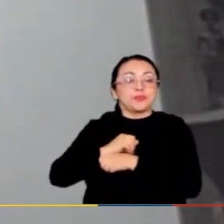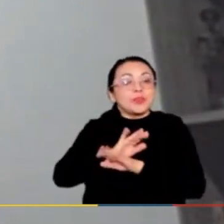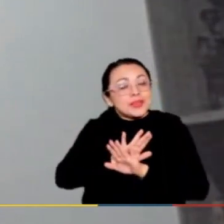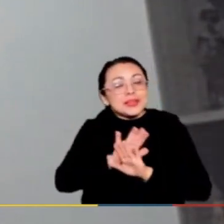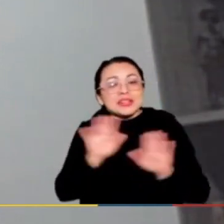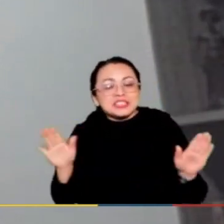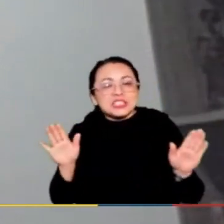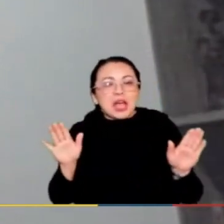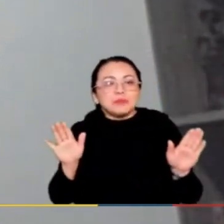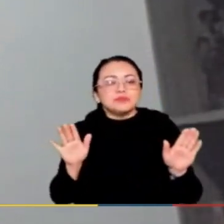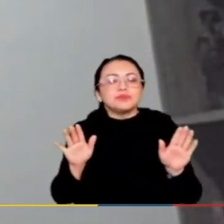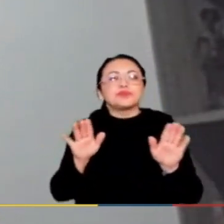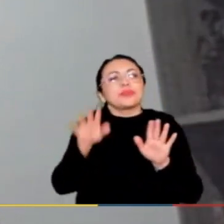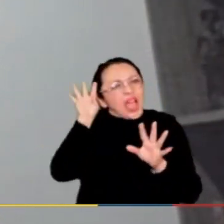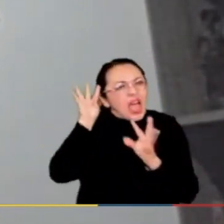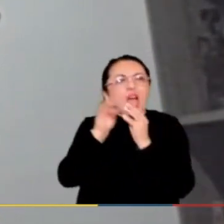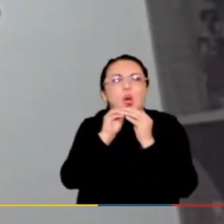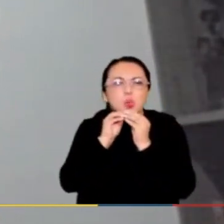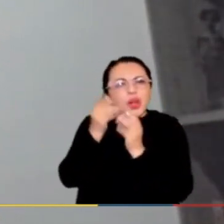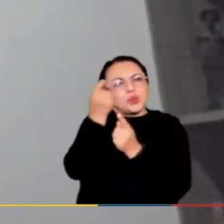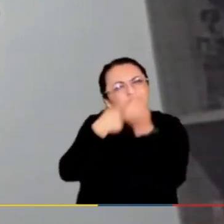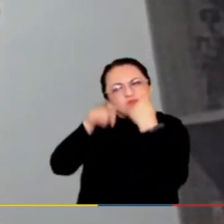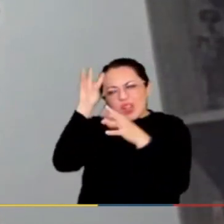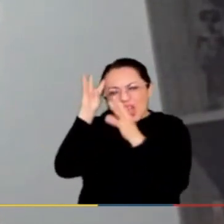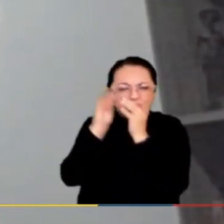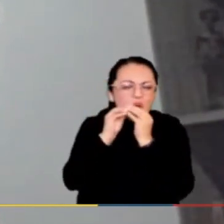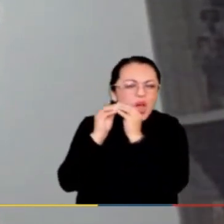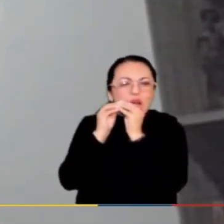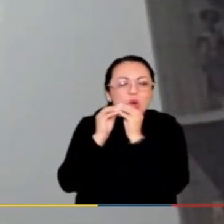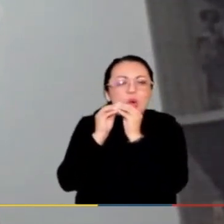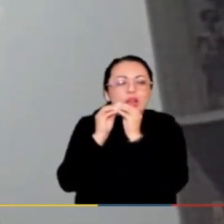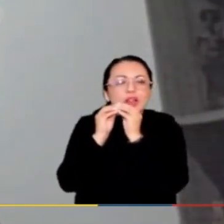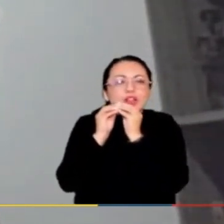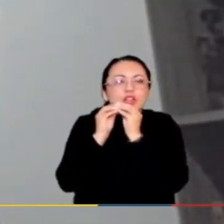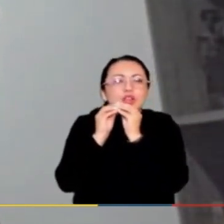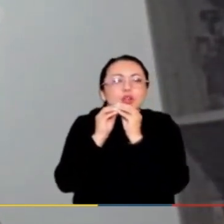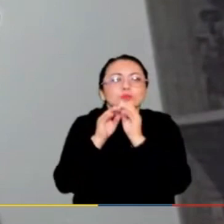de esta negociación, vuelvo a repetir, se